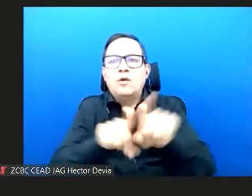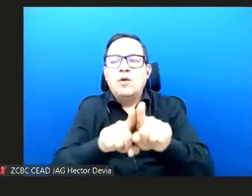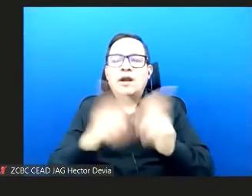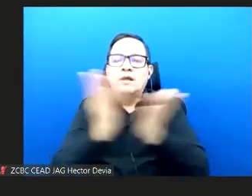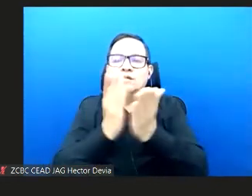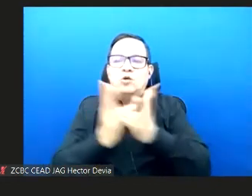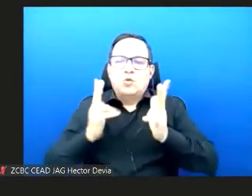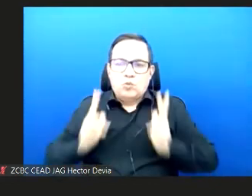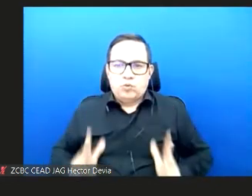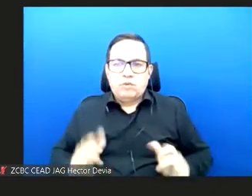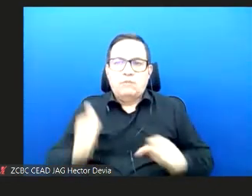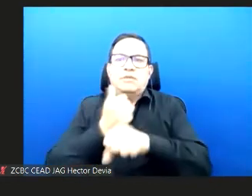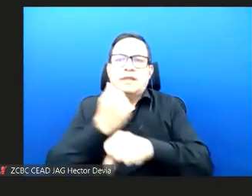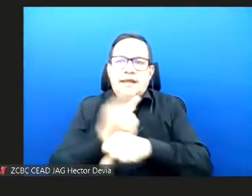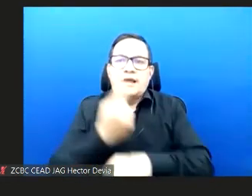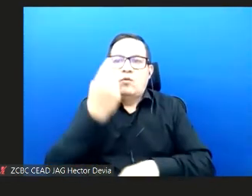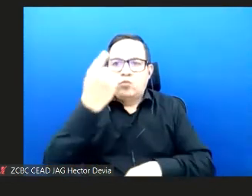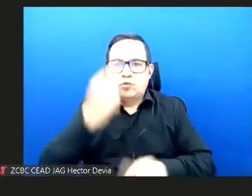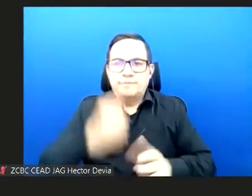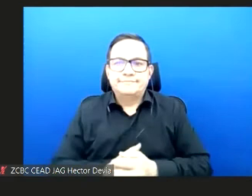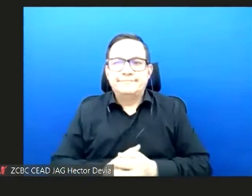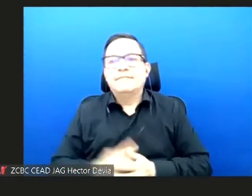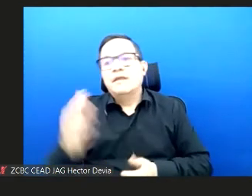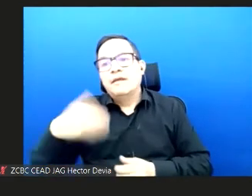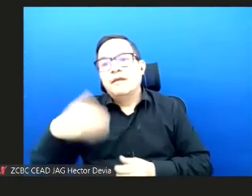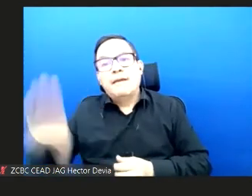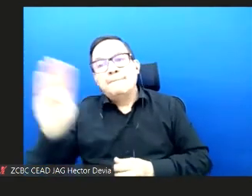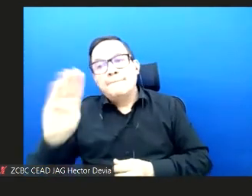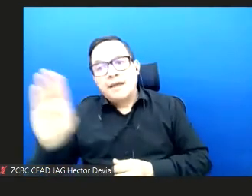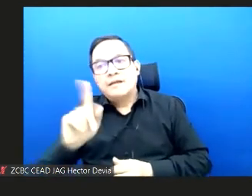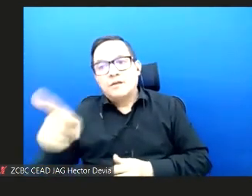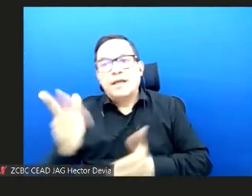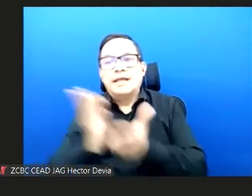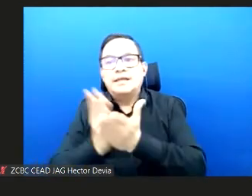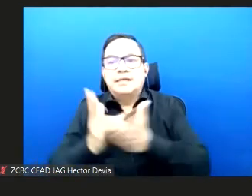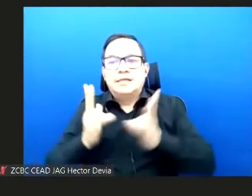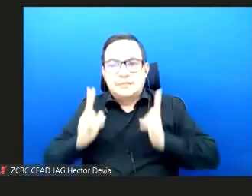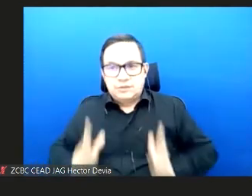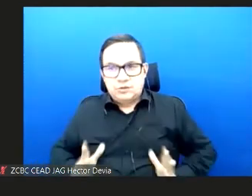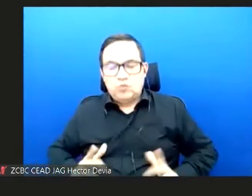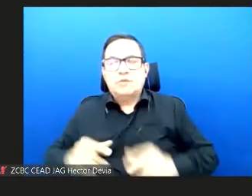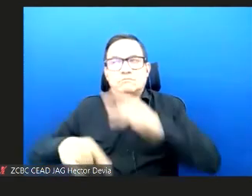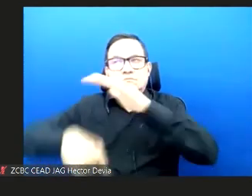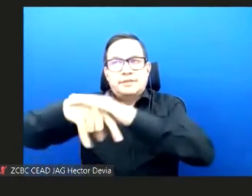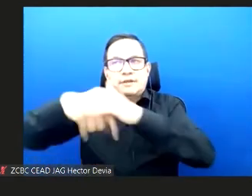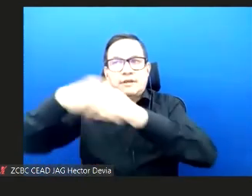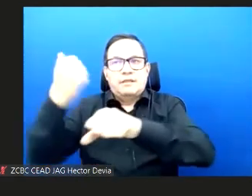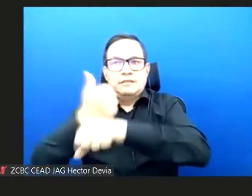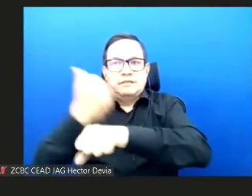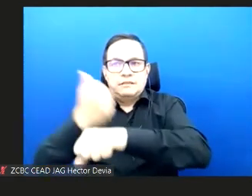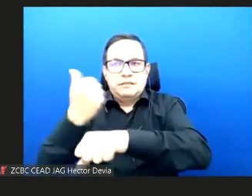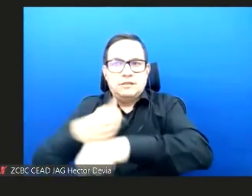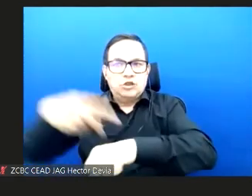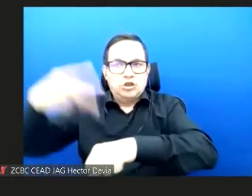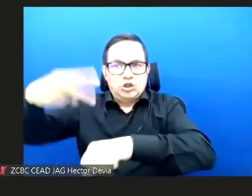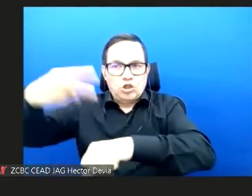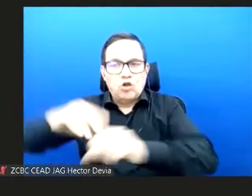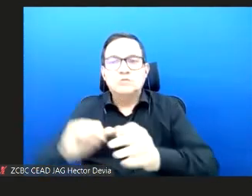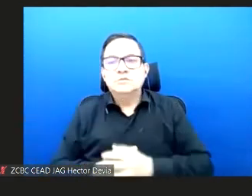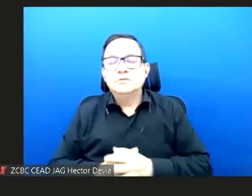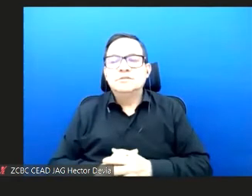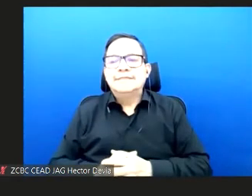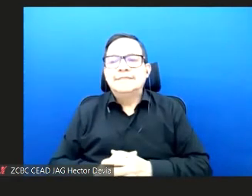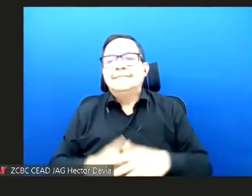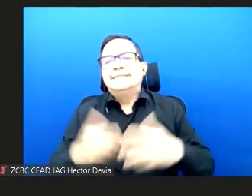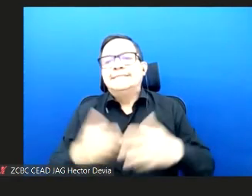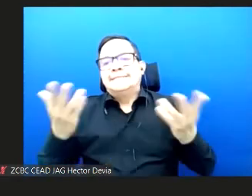presentaban la tarea 1, ¿no? Y el conjunto B a los estudiantes que presentaban la tarea 2. De tal manera